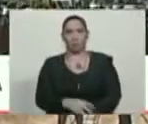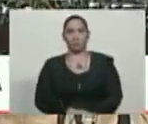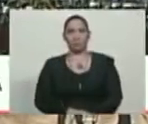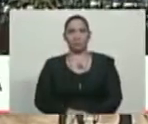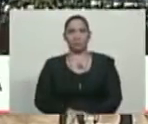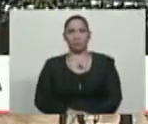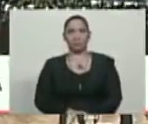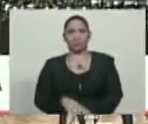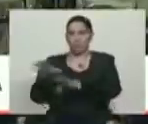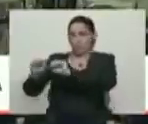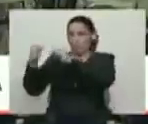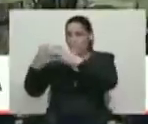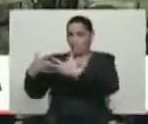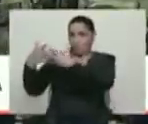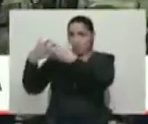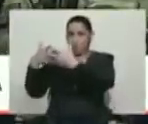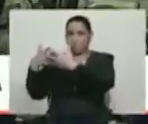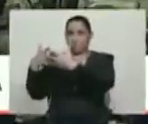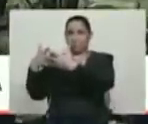El imperio norteamericano,